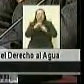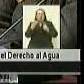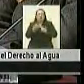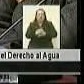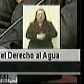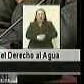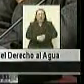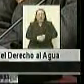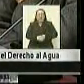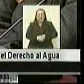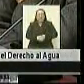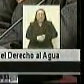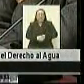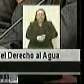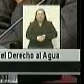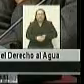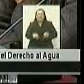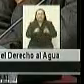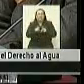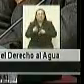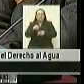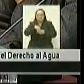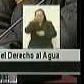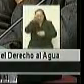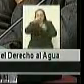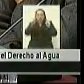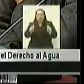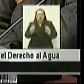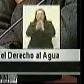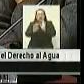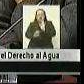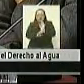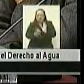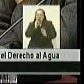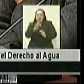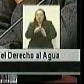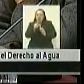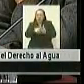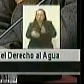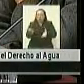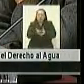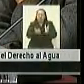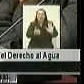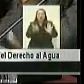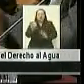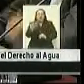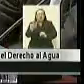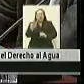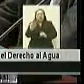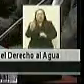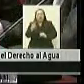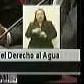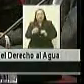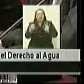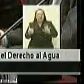cultural. De igual manera, en el Perú, el Tribunal Constitucional, en el expediente